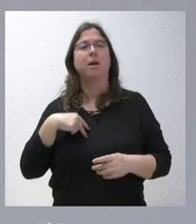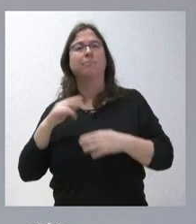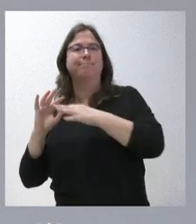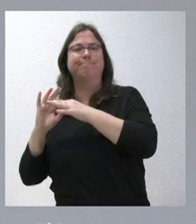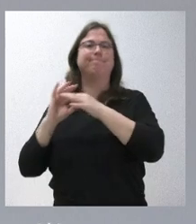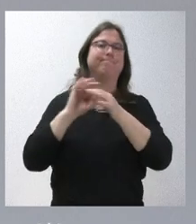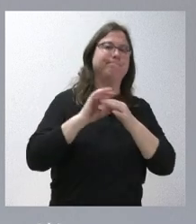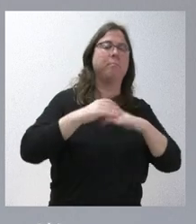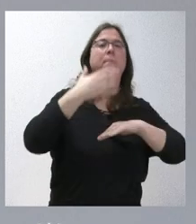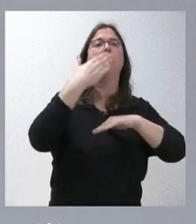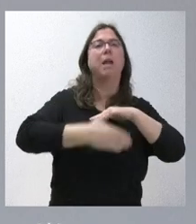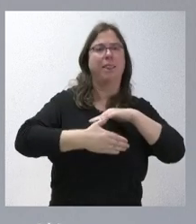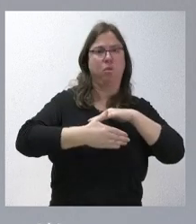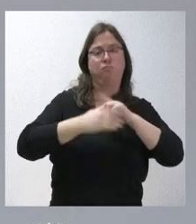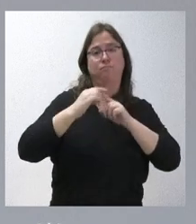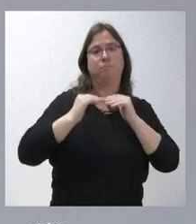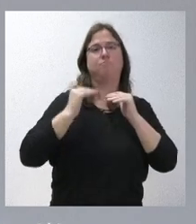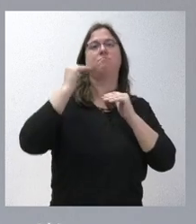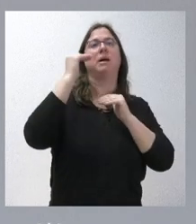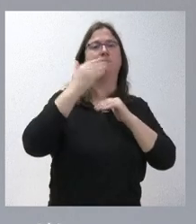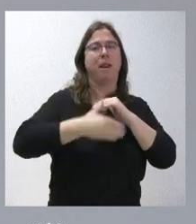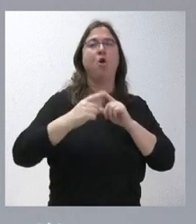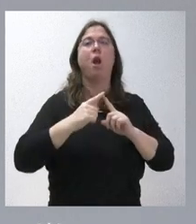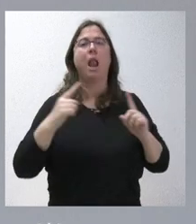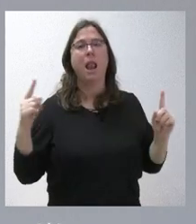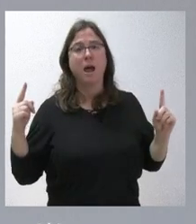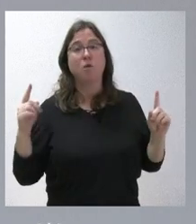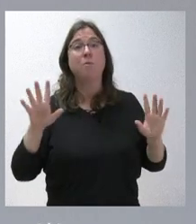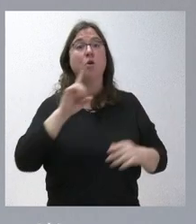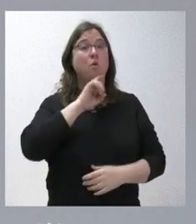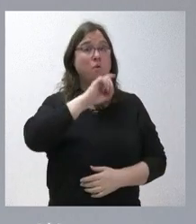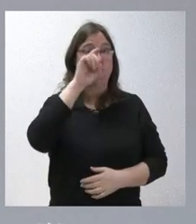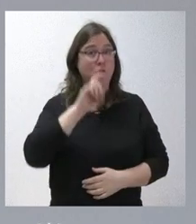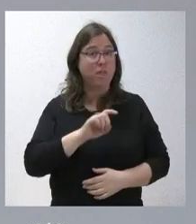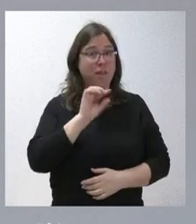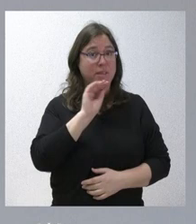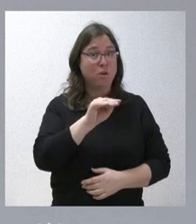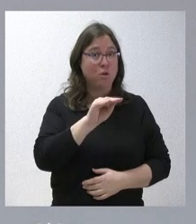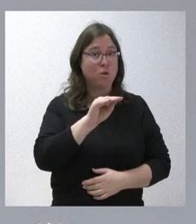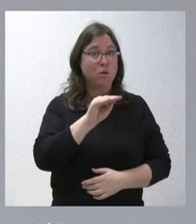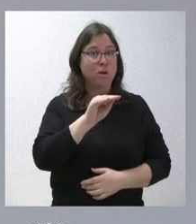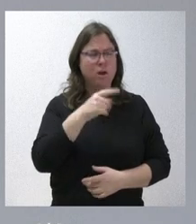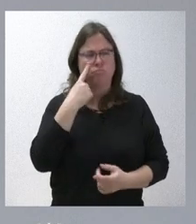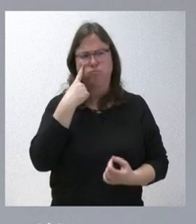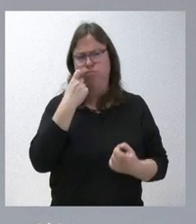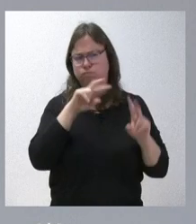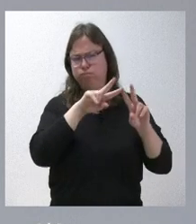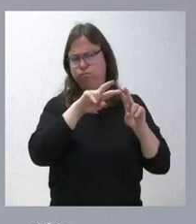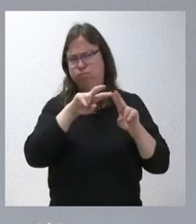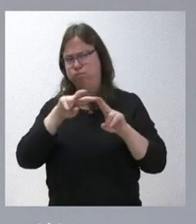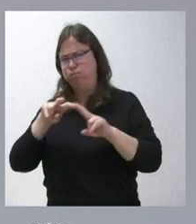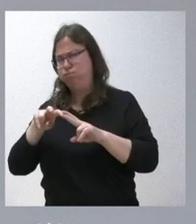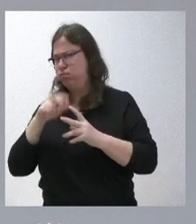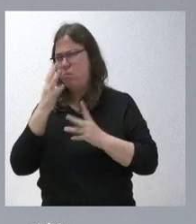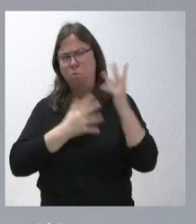a unos plazos superiores y sin embargo en el régimen de fundaciones Más allá de que están completamente fiscalizadas posteriormente en sus